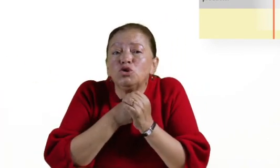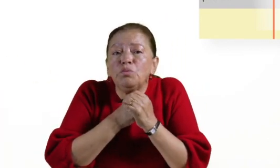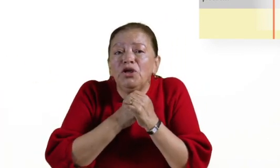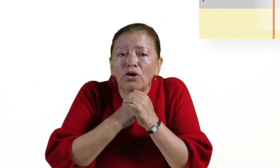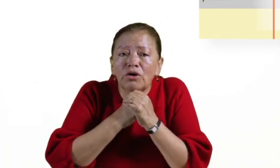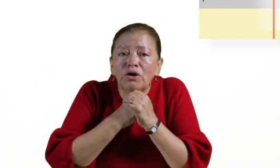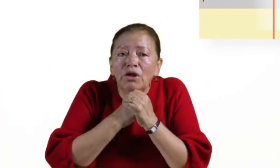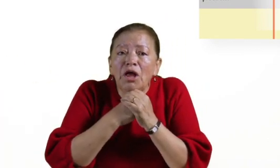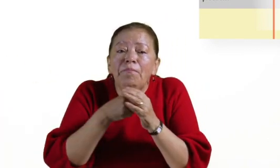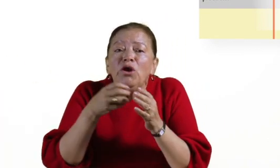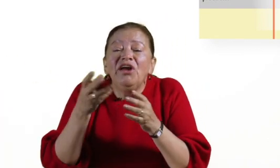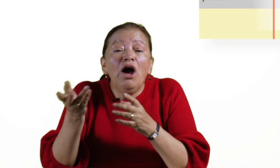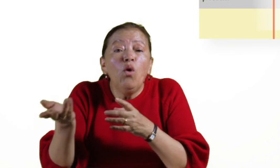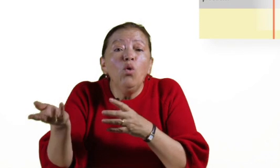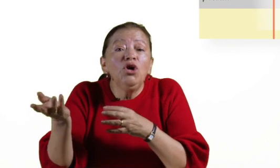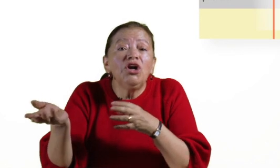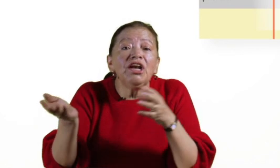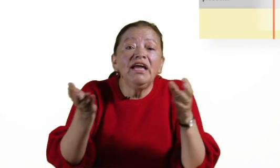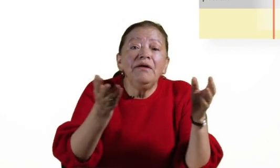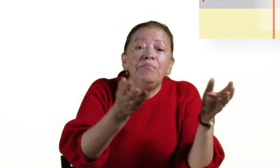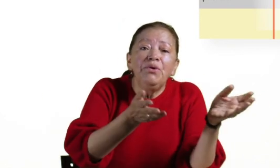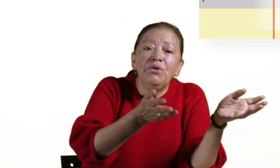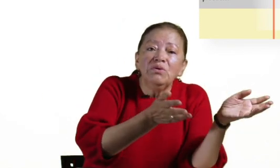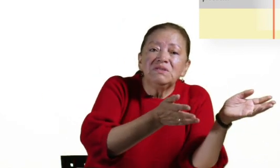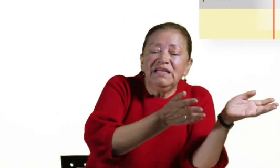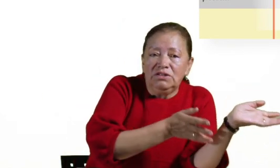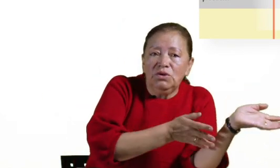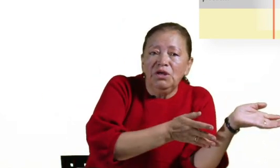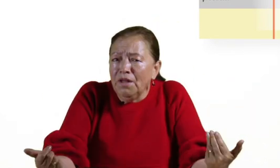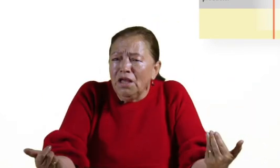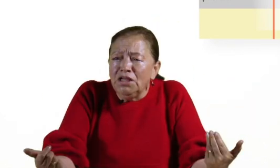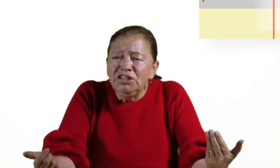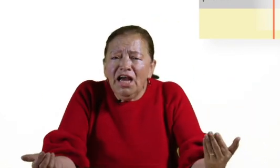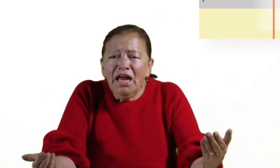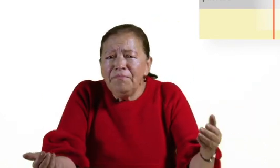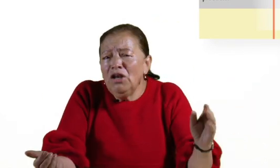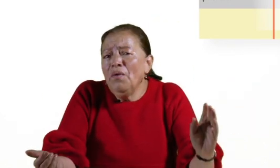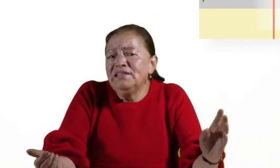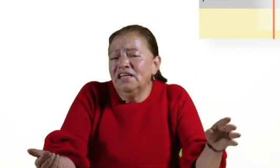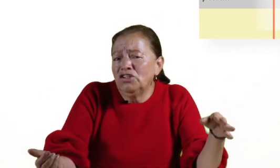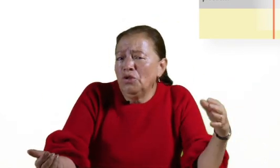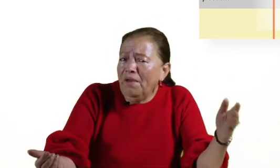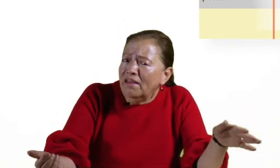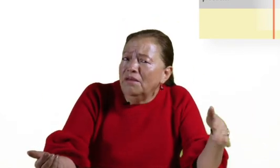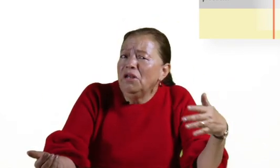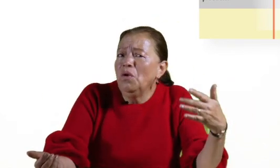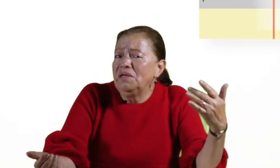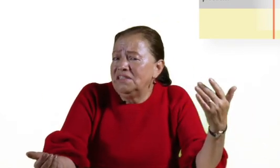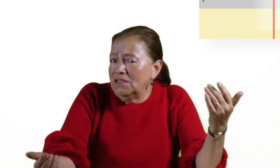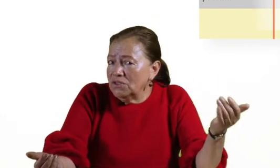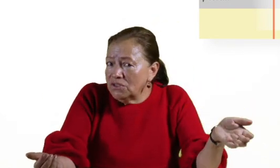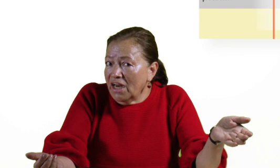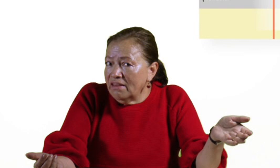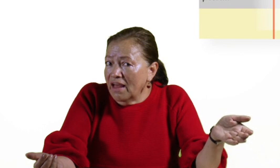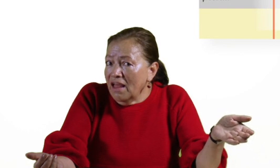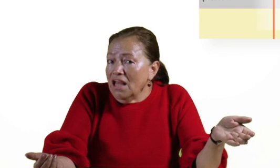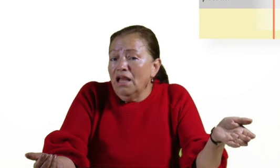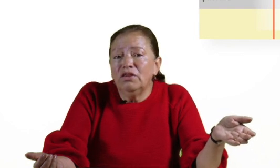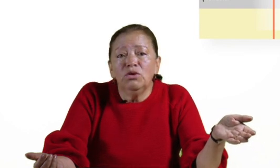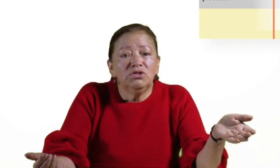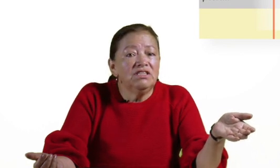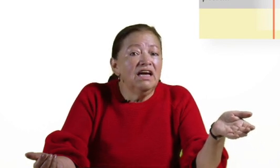al consumidor. Pero era un reproceso. Ya en 1920,